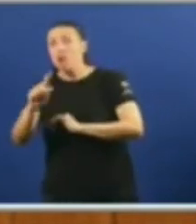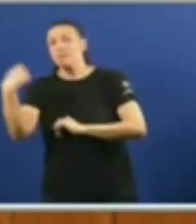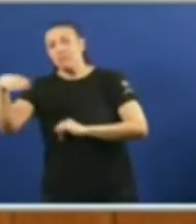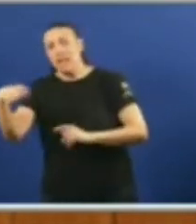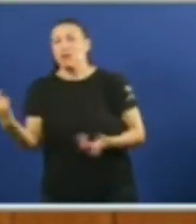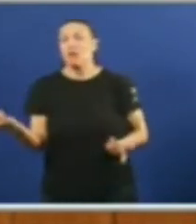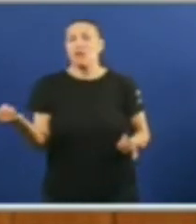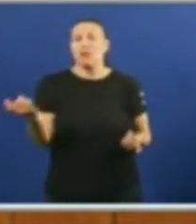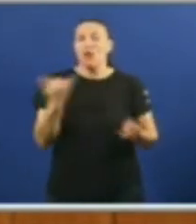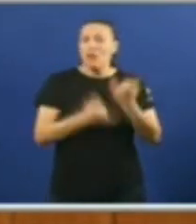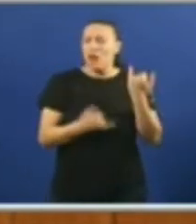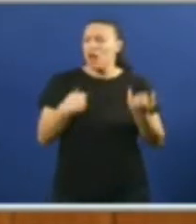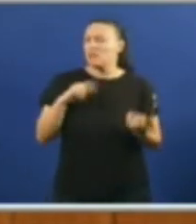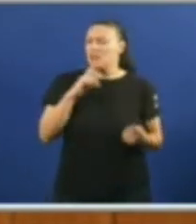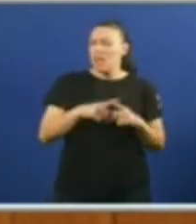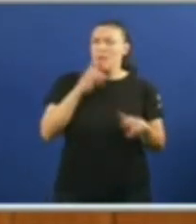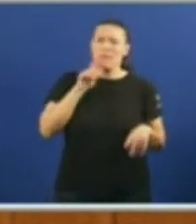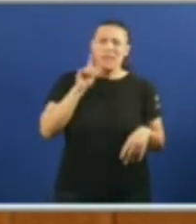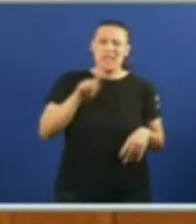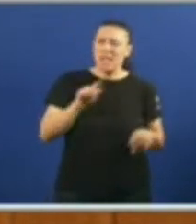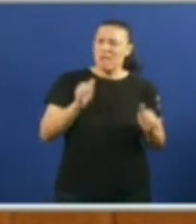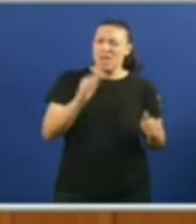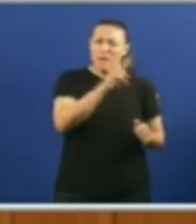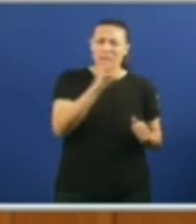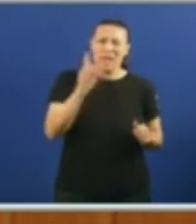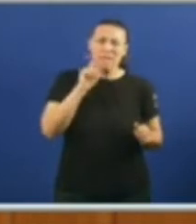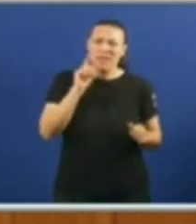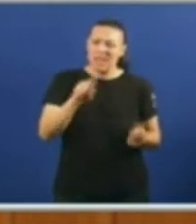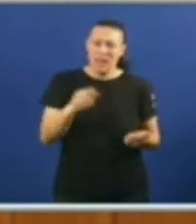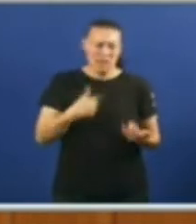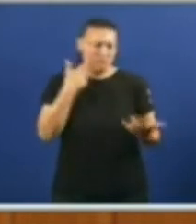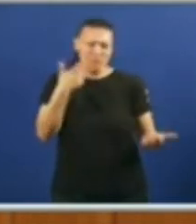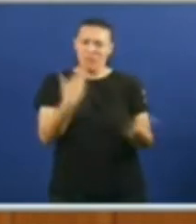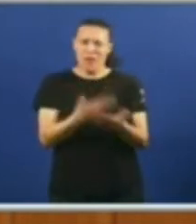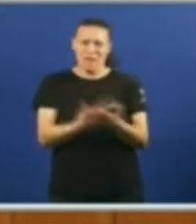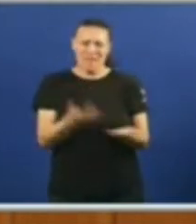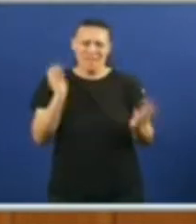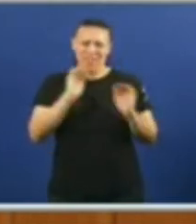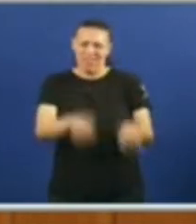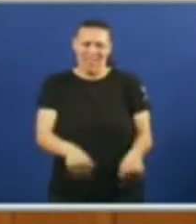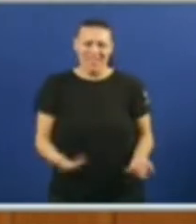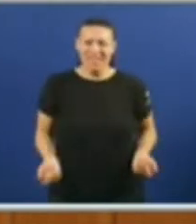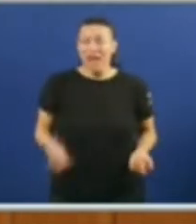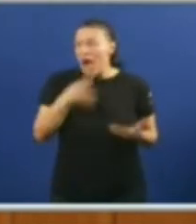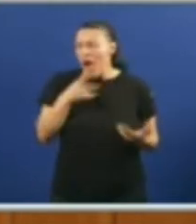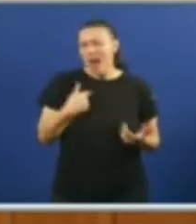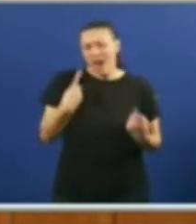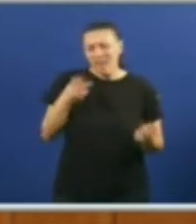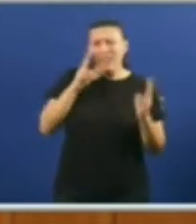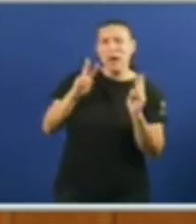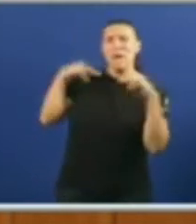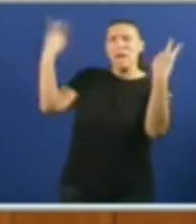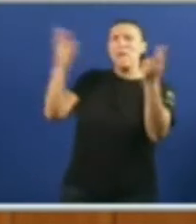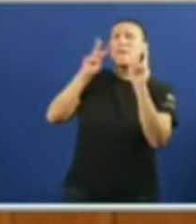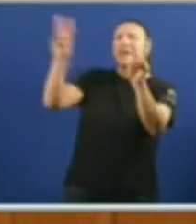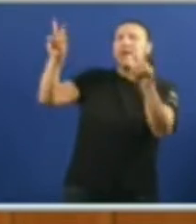mentira que utiliza normalmente o Partido Popular e que xa se cae. Pero é que Hoxe non necesitamos ver o que pasa fora das